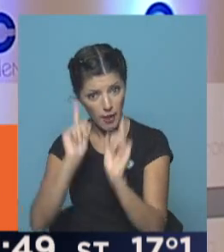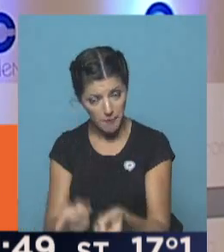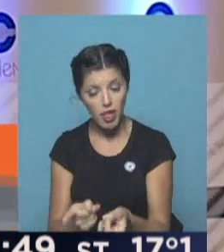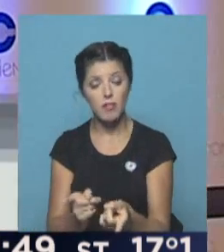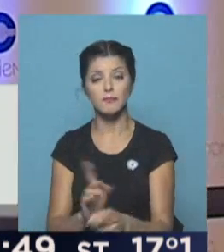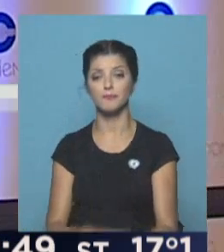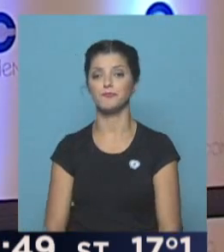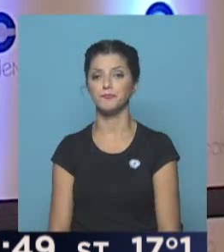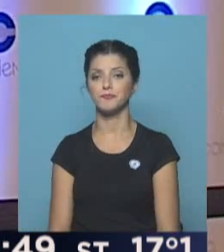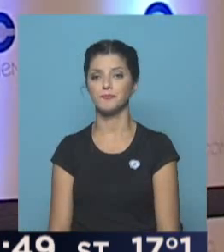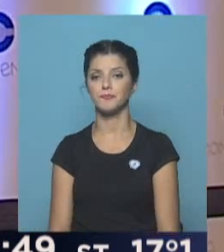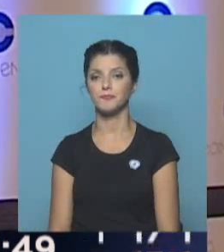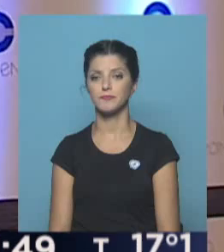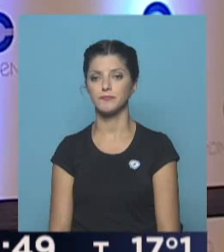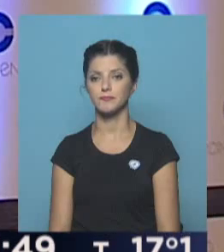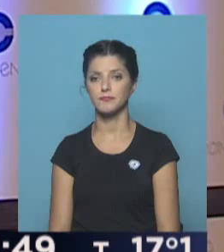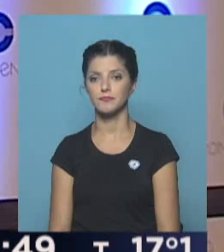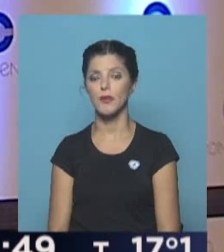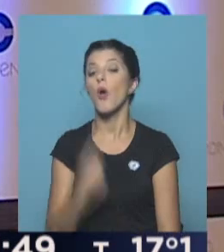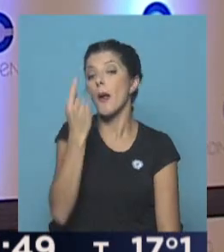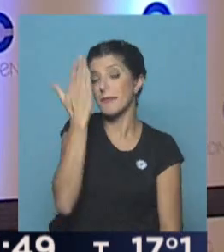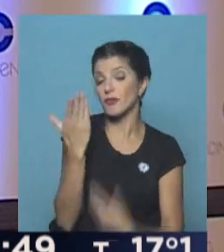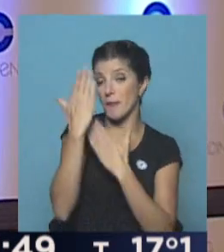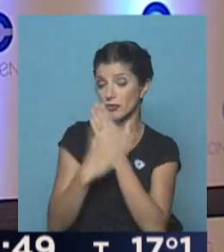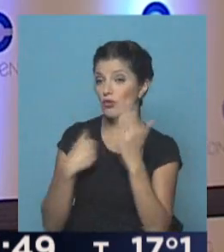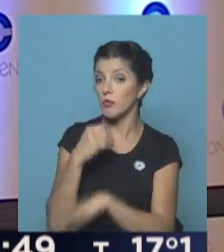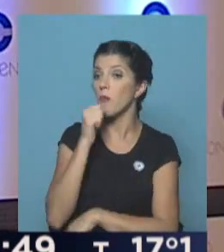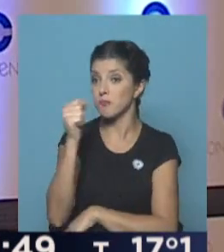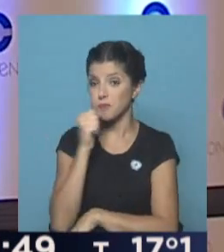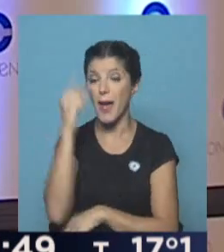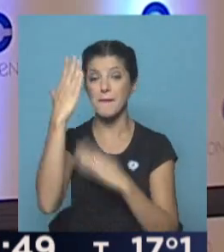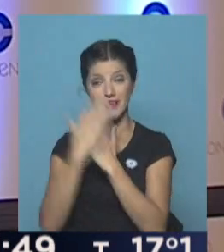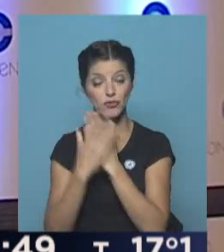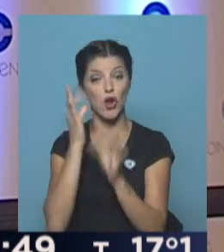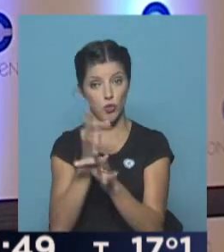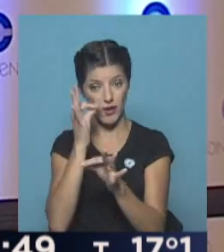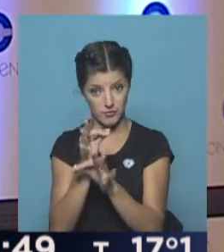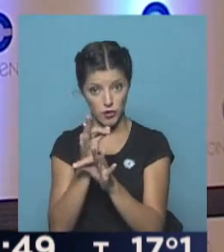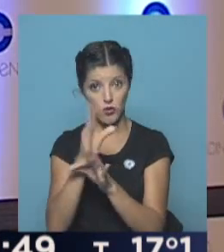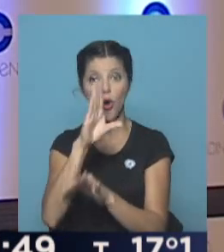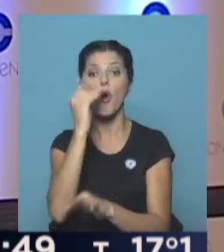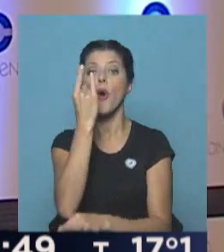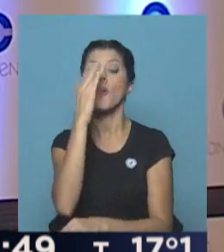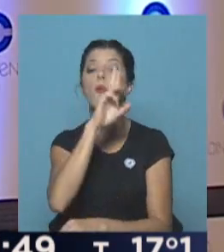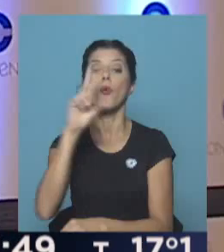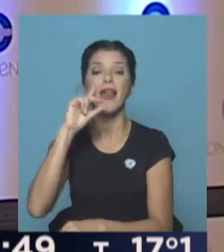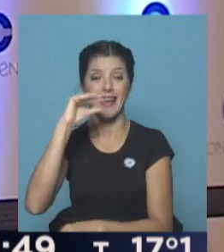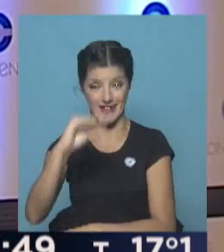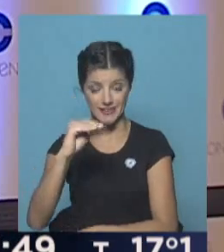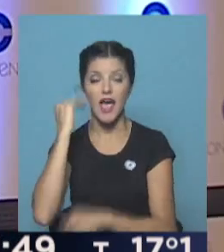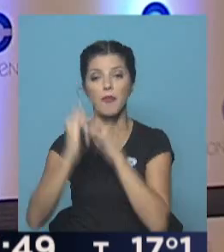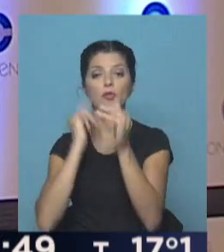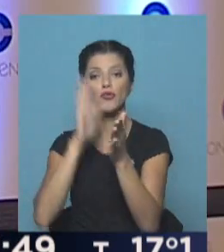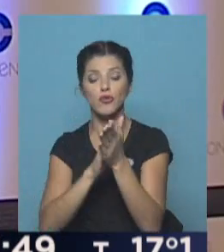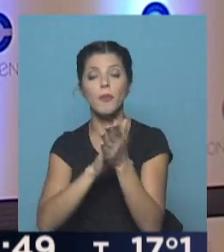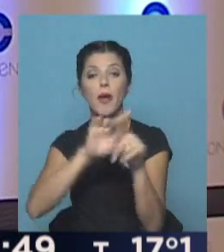Precisamente uno de los que estuvo conversando con nosotros fue el ministro de Educación, Esteban Bullrich, hablando de la